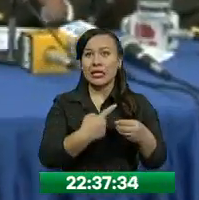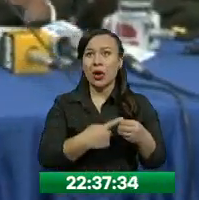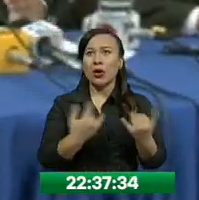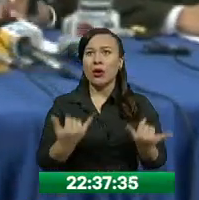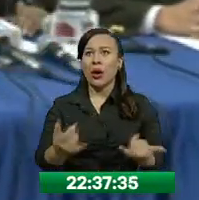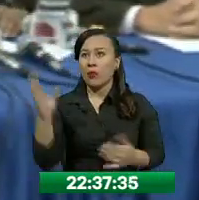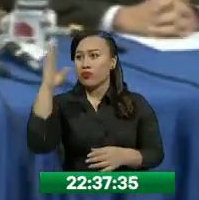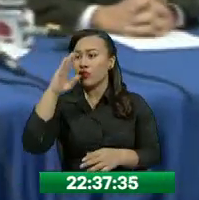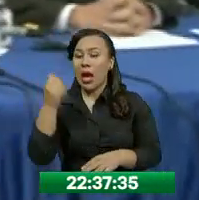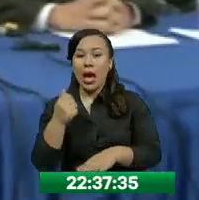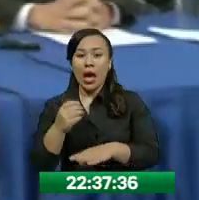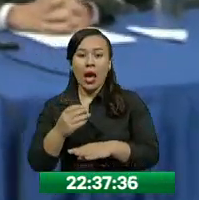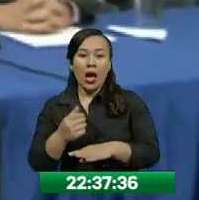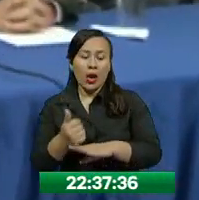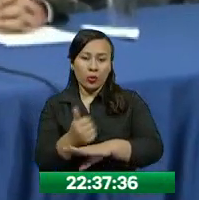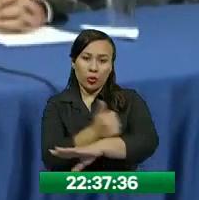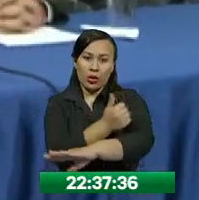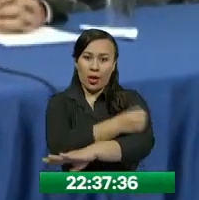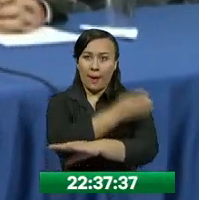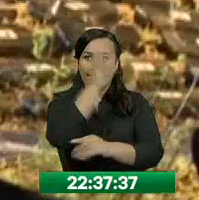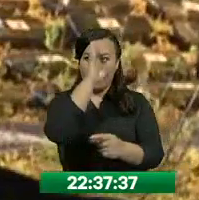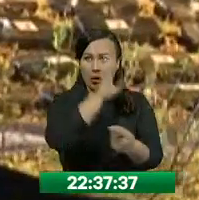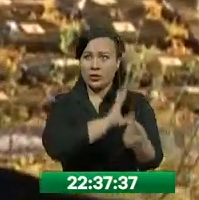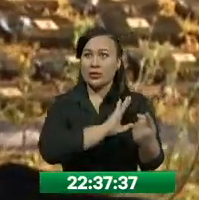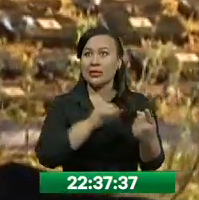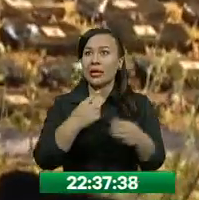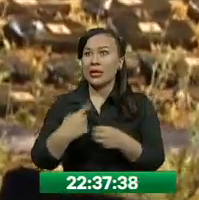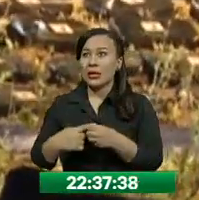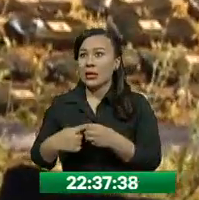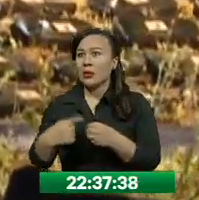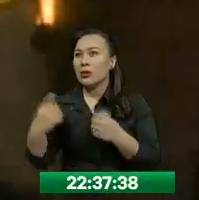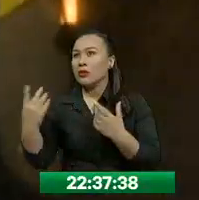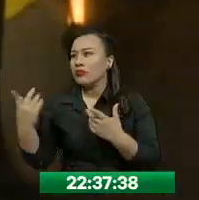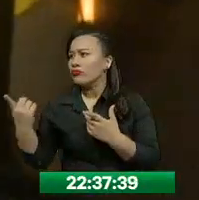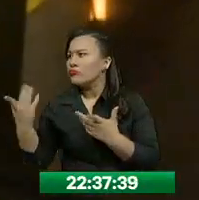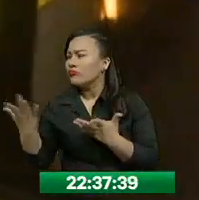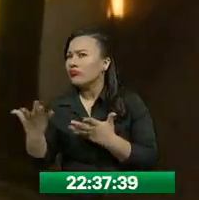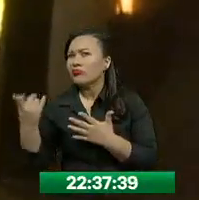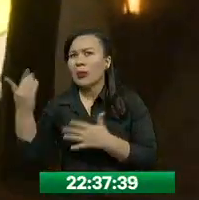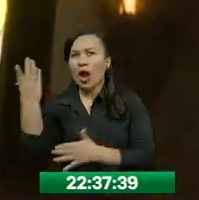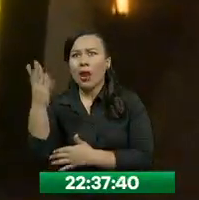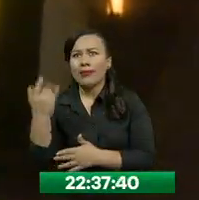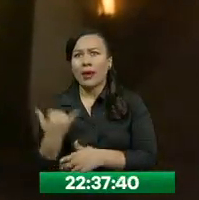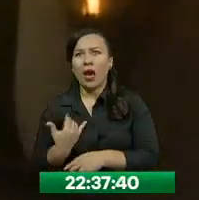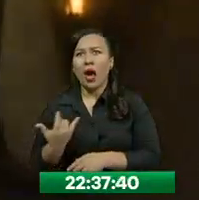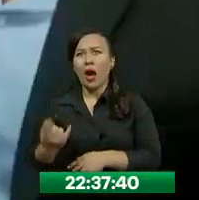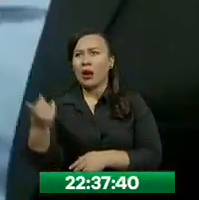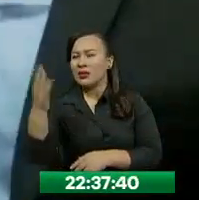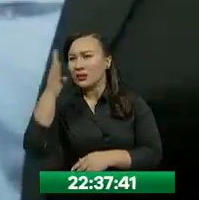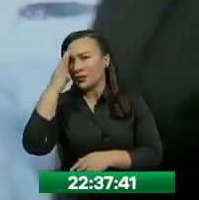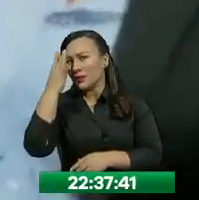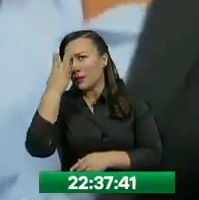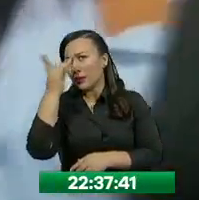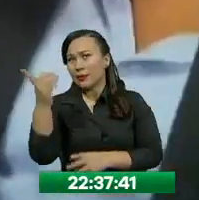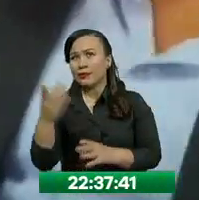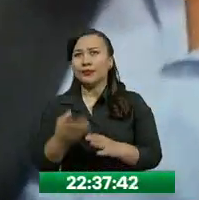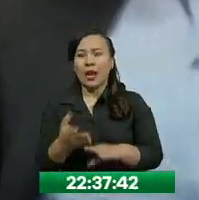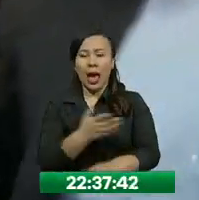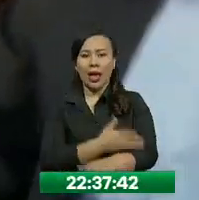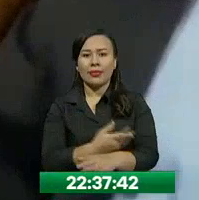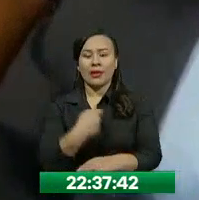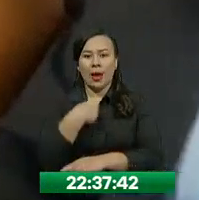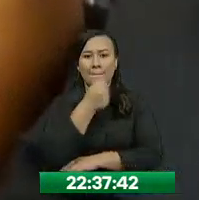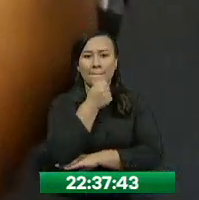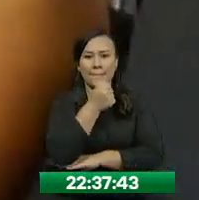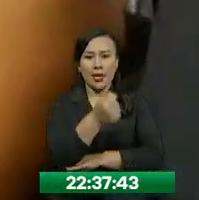tanto por las autoridades ecuatorianas así como de Colombia por su presunta vinculación con el cartel de los narcobuses. Antes de su entrega brindó una rueda